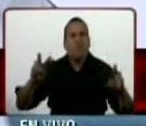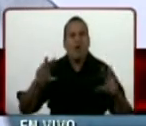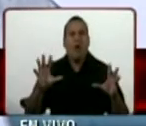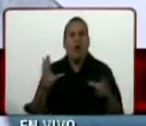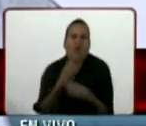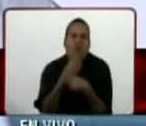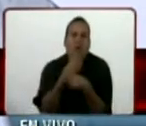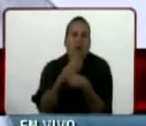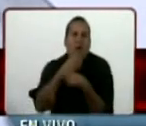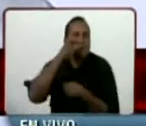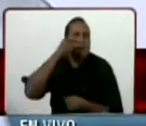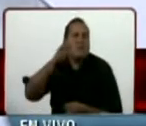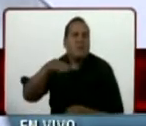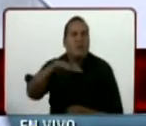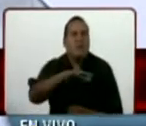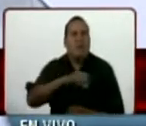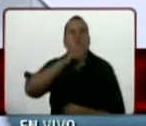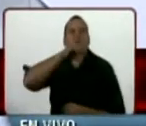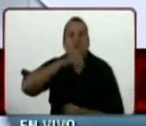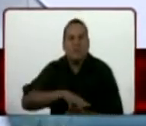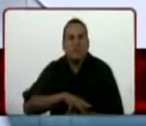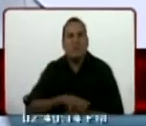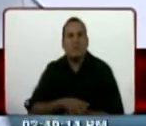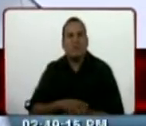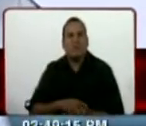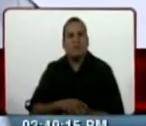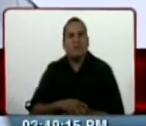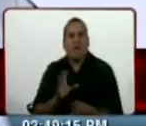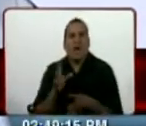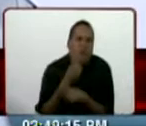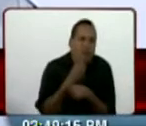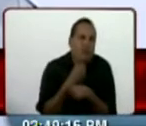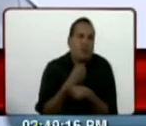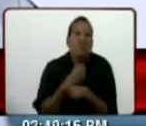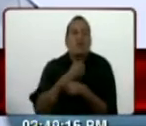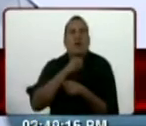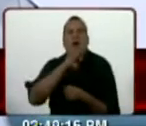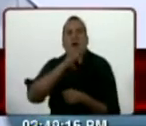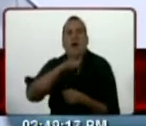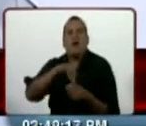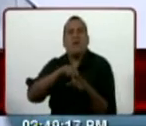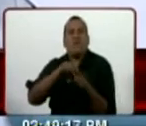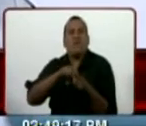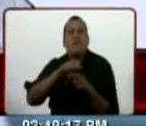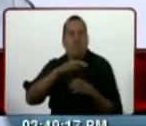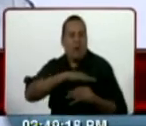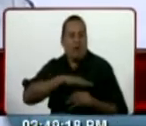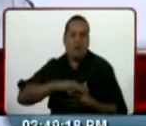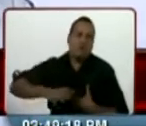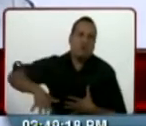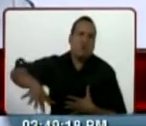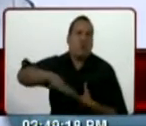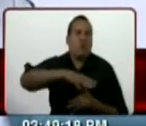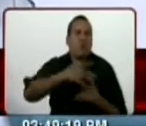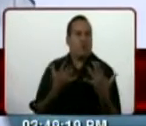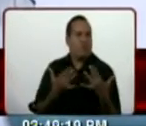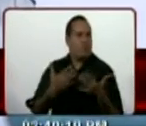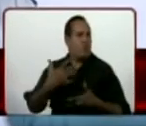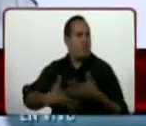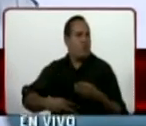en el pueblo, en la historia, en lo que él sembró. Tengo confianza infinita en todo lo que él hizo y